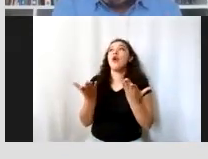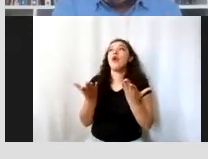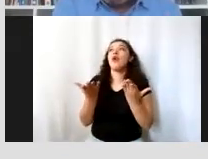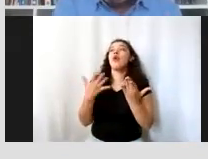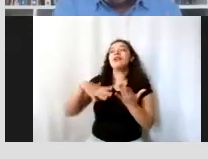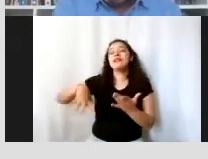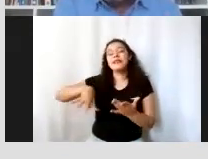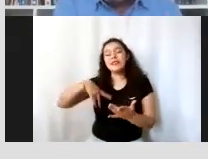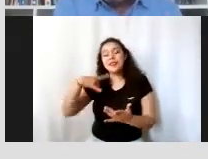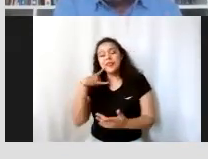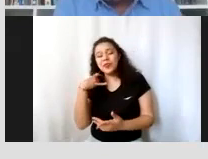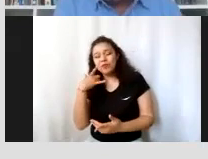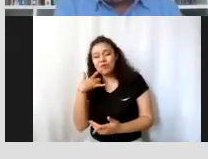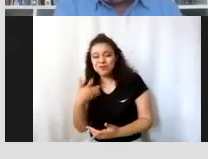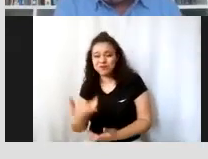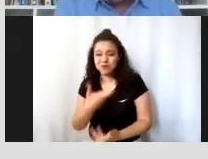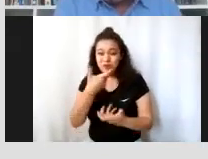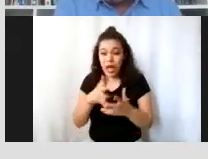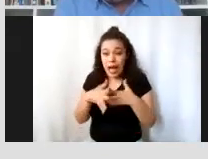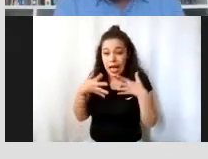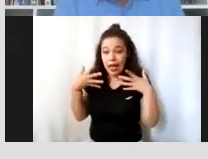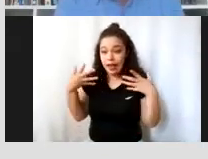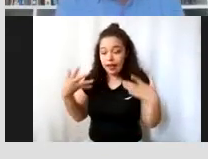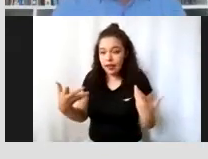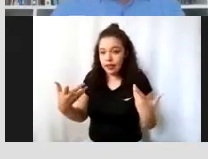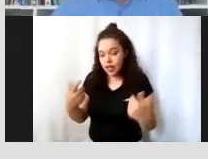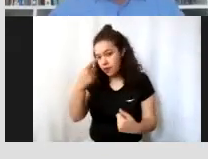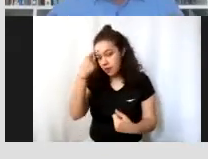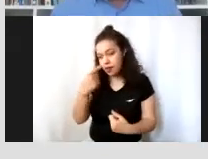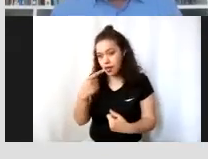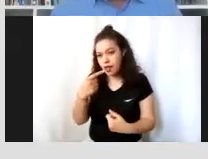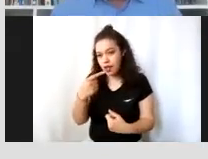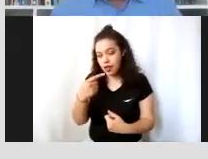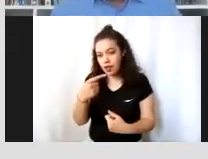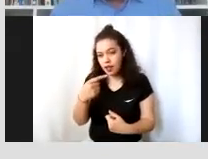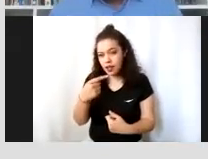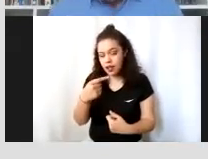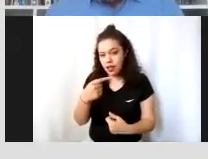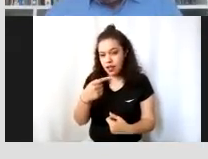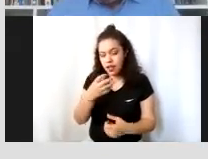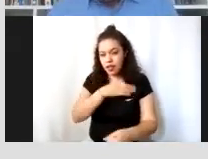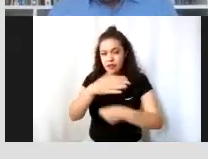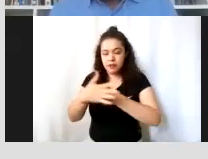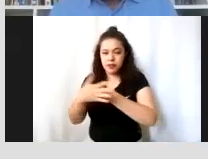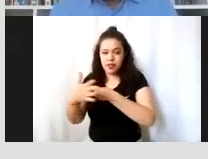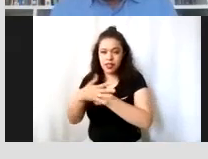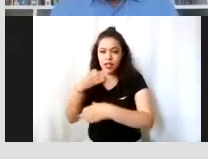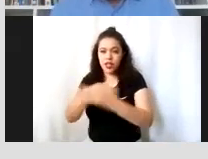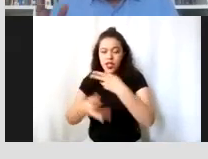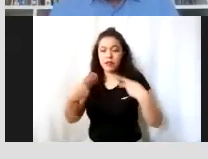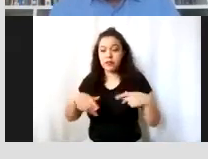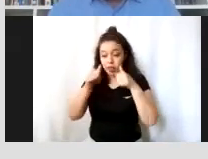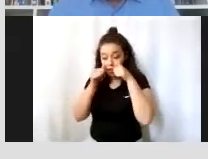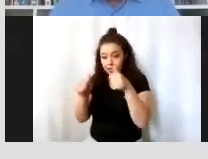esfuerzos y recursos grandes el poder dar a conocer a todas las personas asistidas